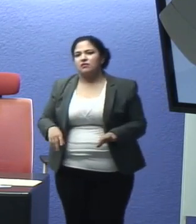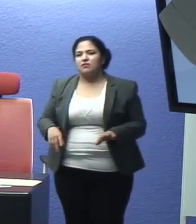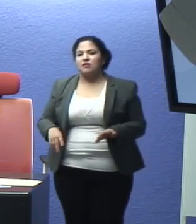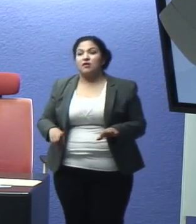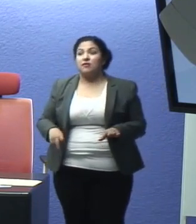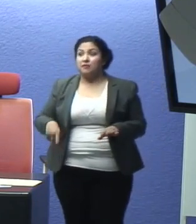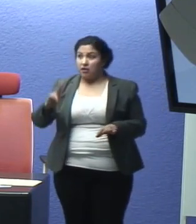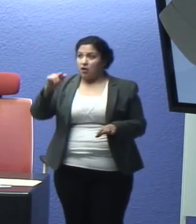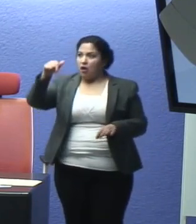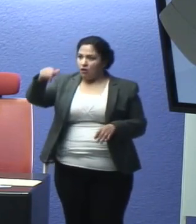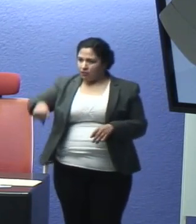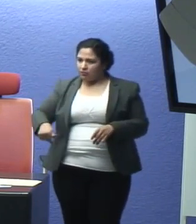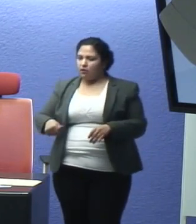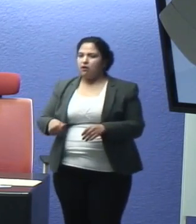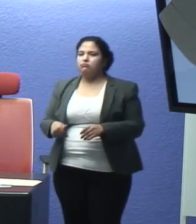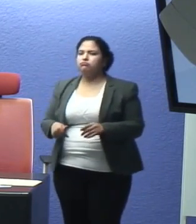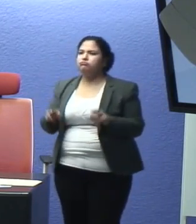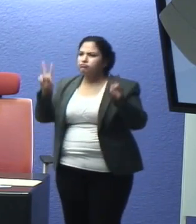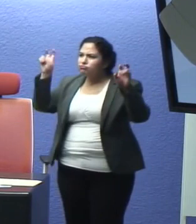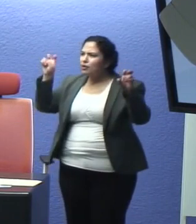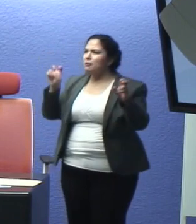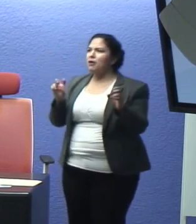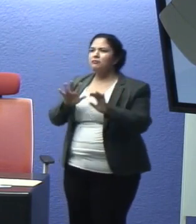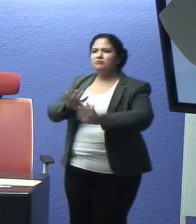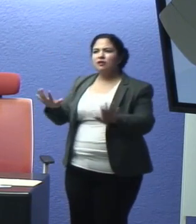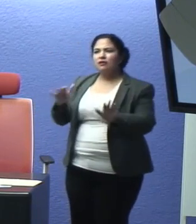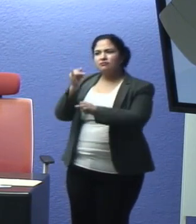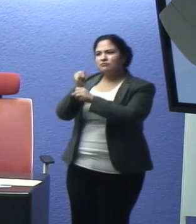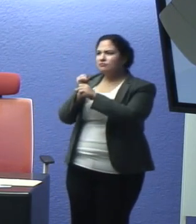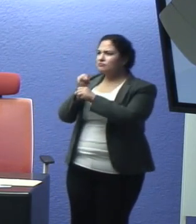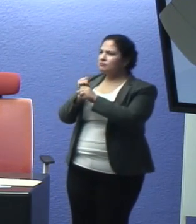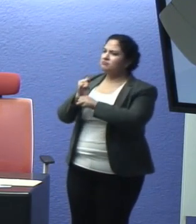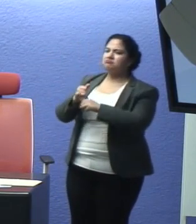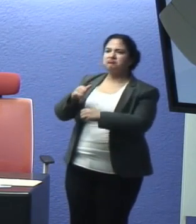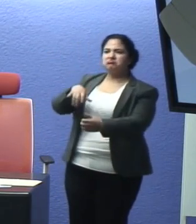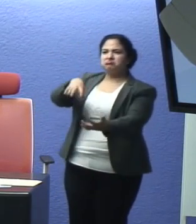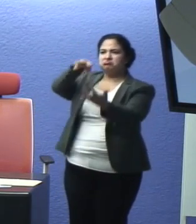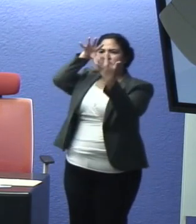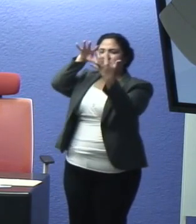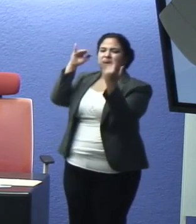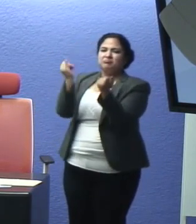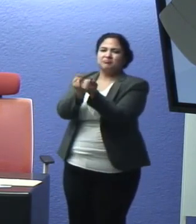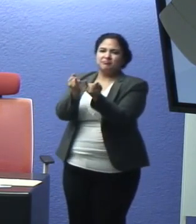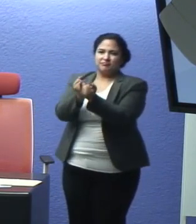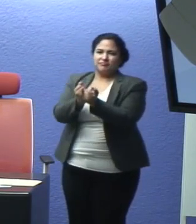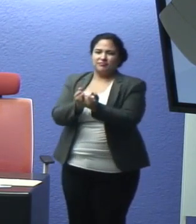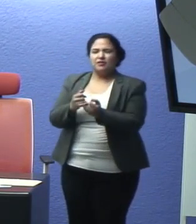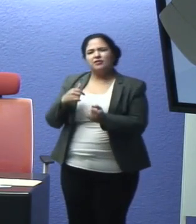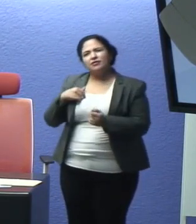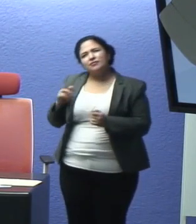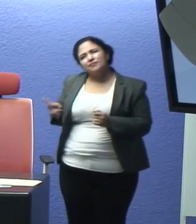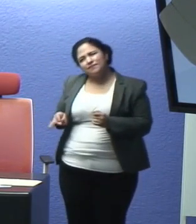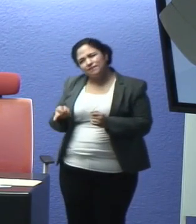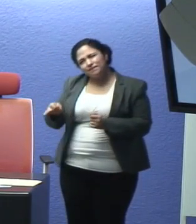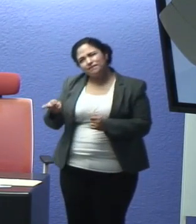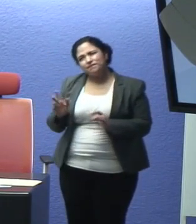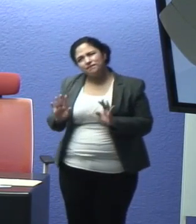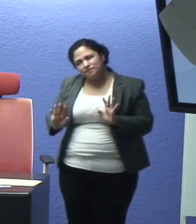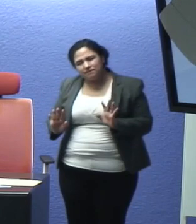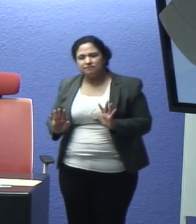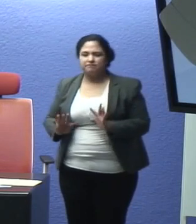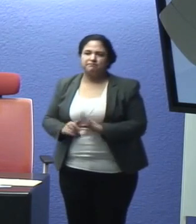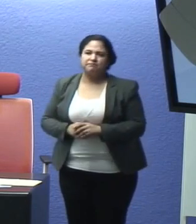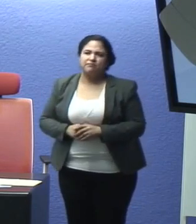los organizadores. Y nada más una breve pregunta, y bueno, también ver si es pertinente, ¿verdad?, en este